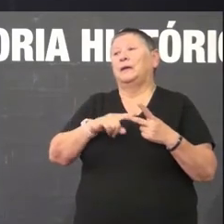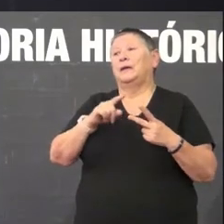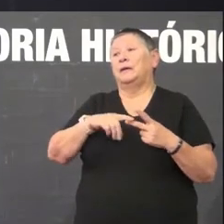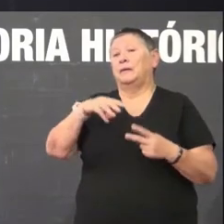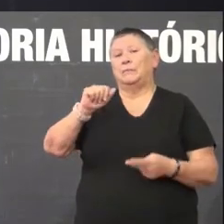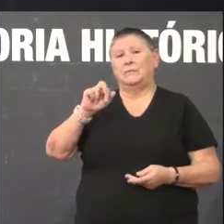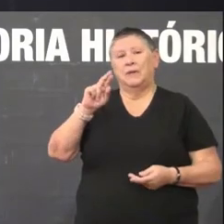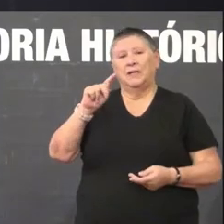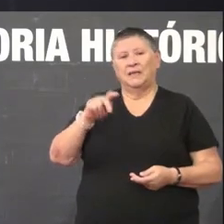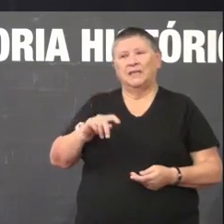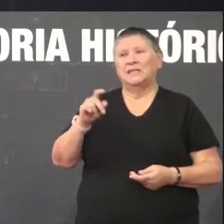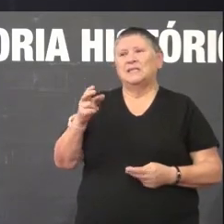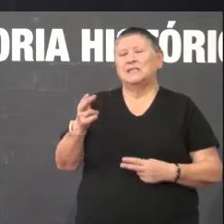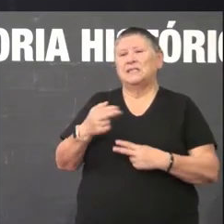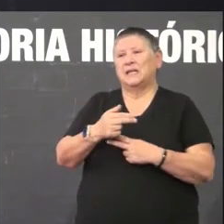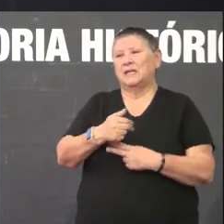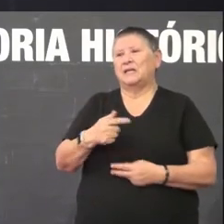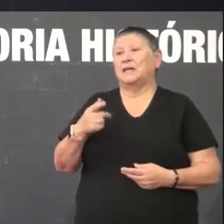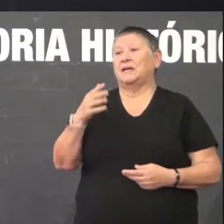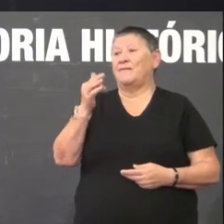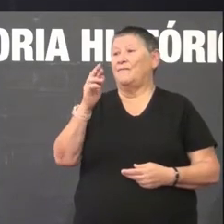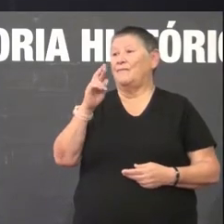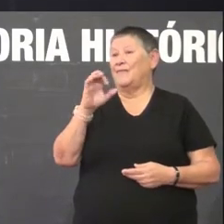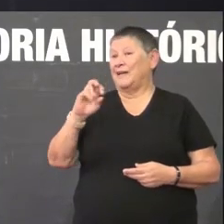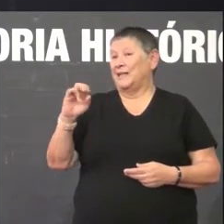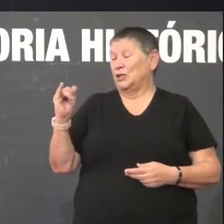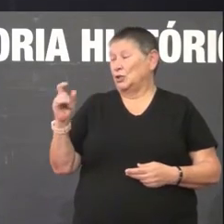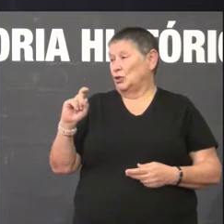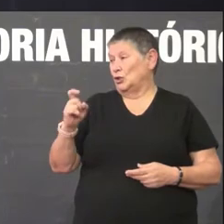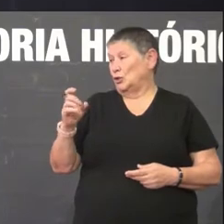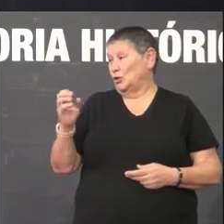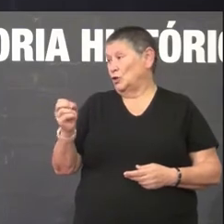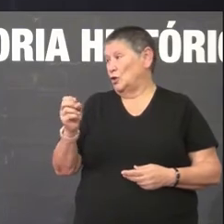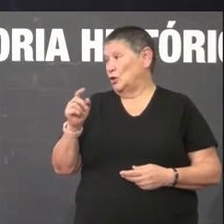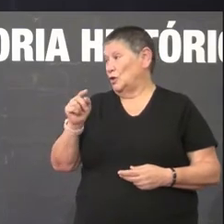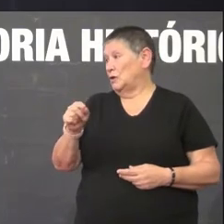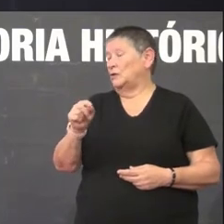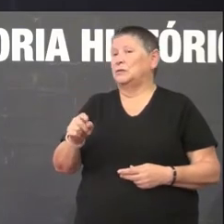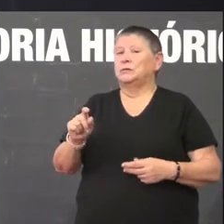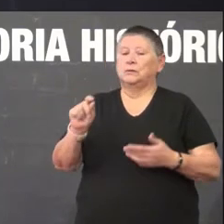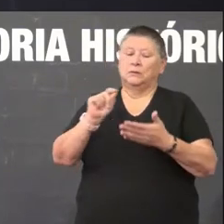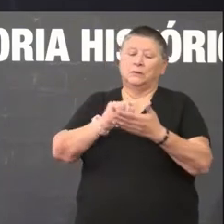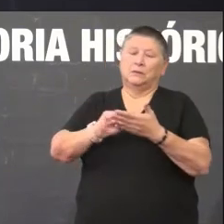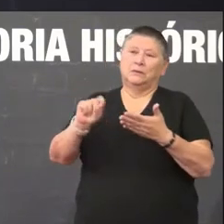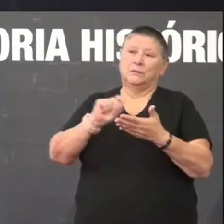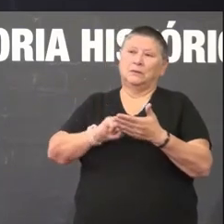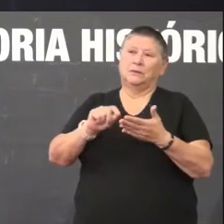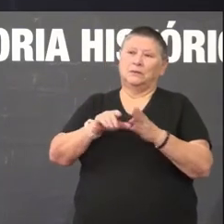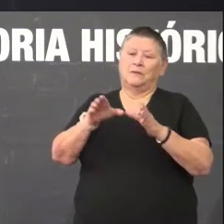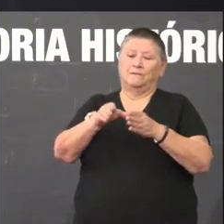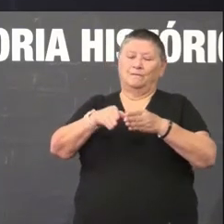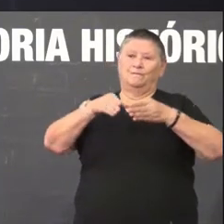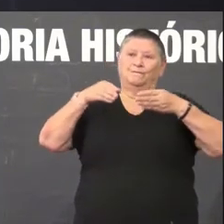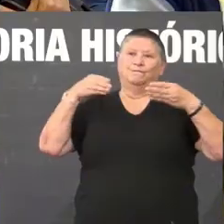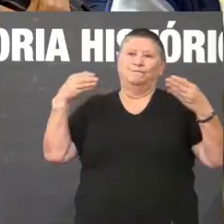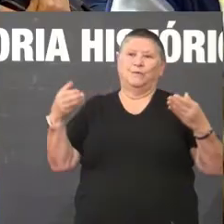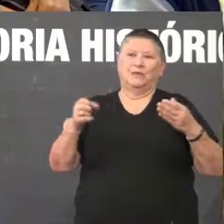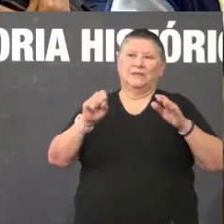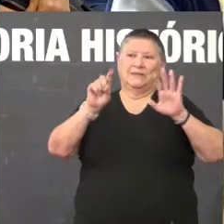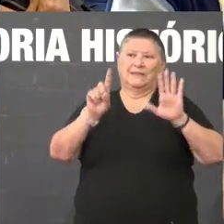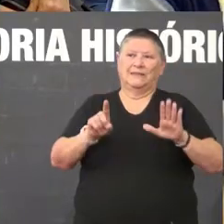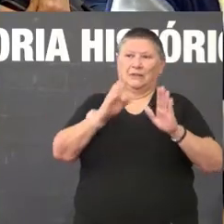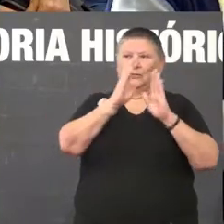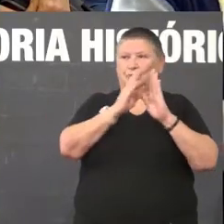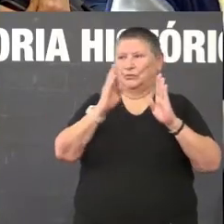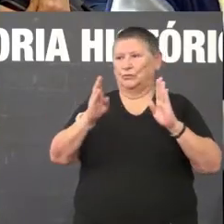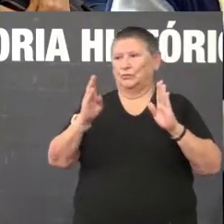Sarmiento. Feixóo no tomo sexto do Teatro Crítico Universal